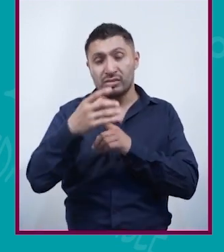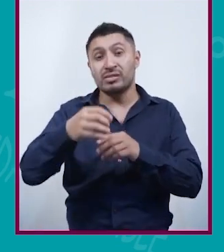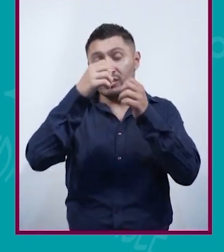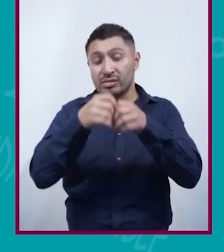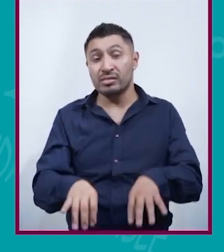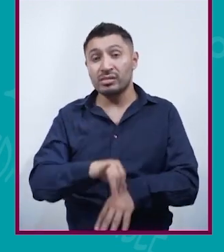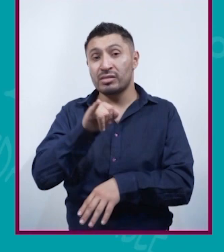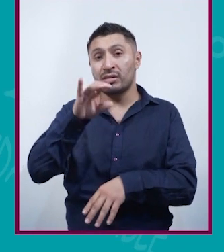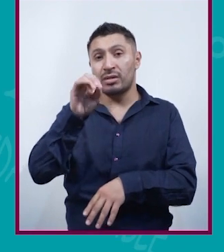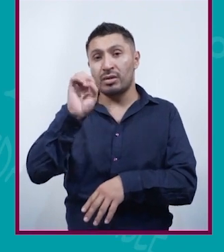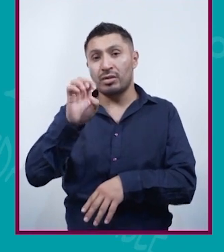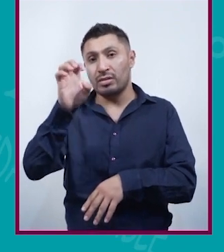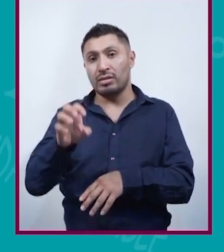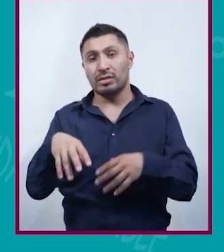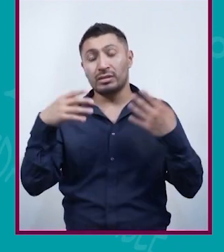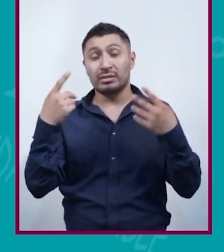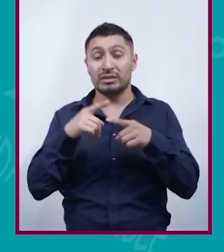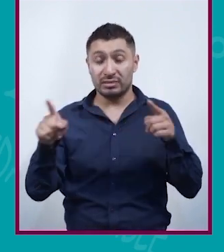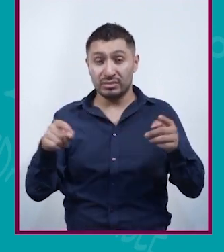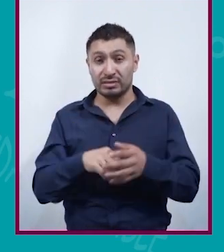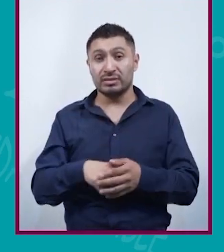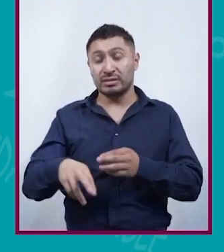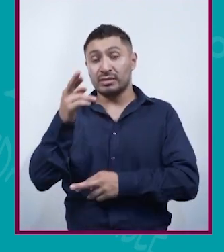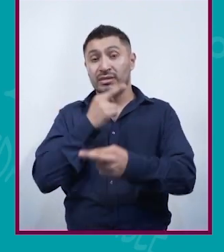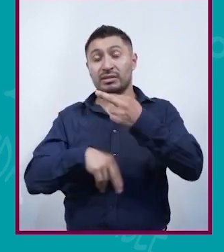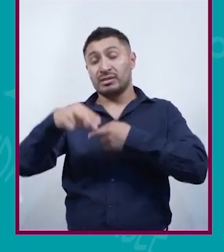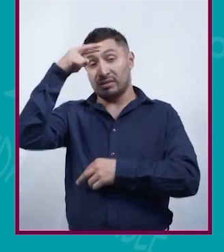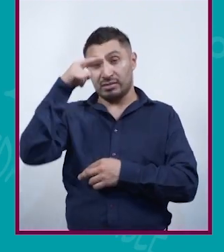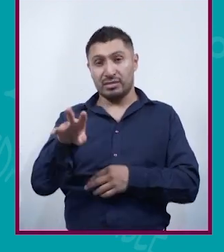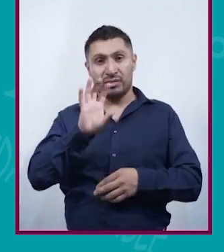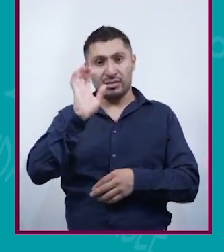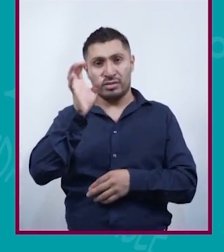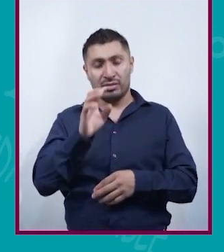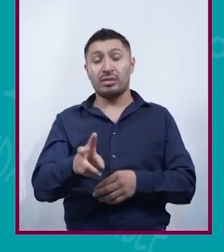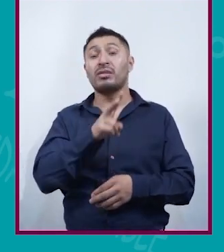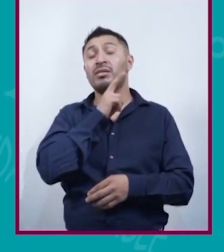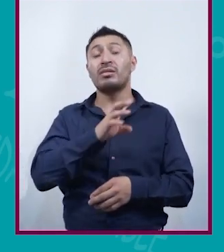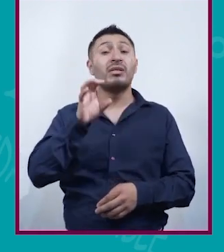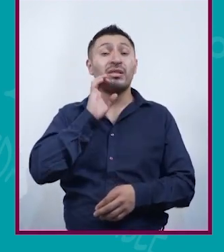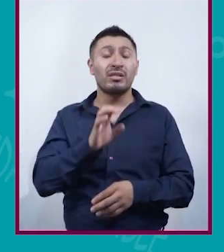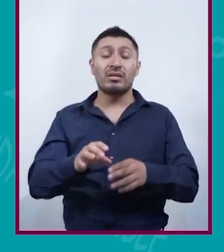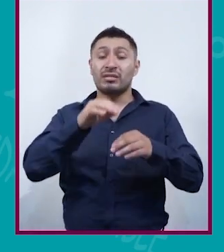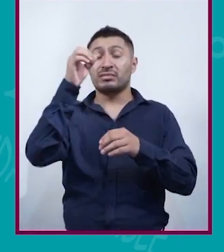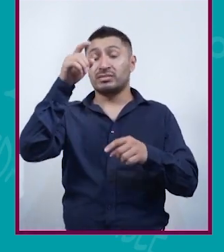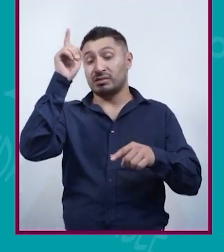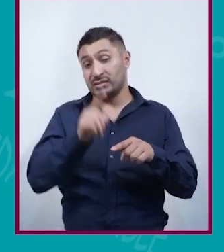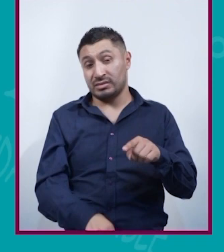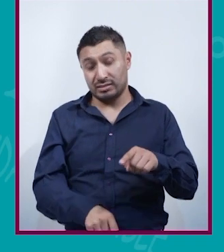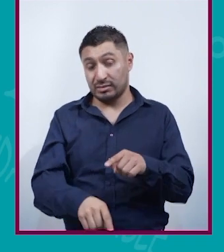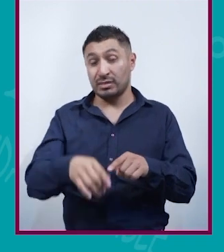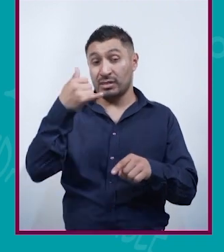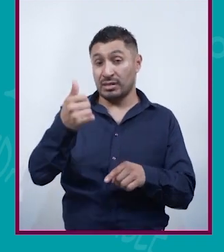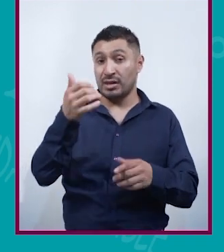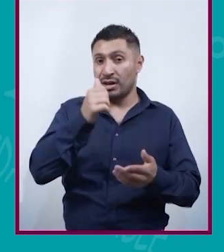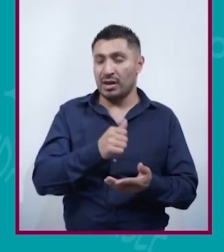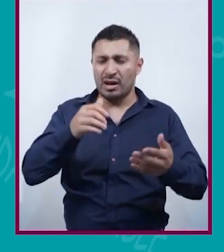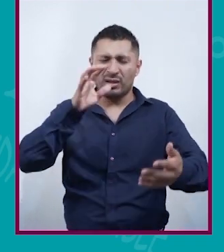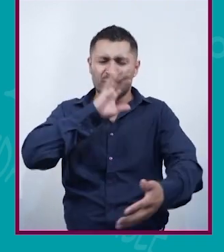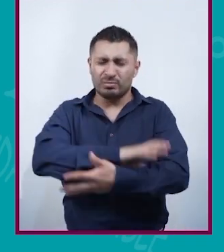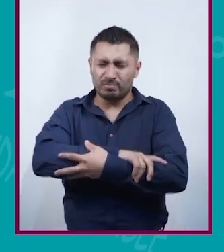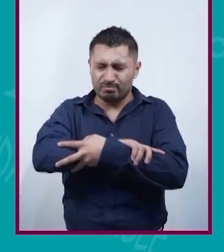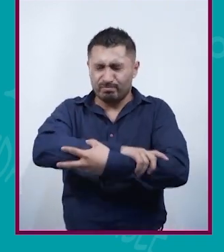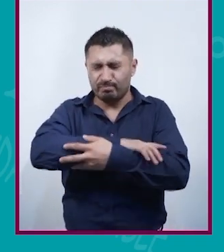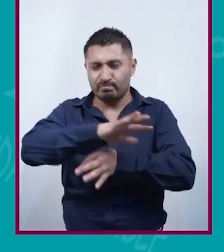la convención, José Vasconcelos se fue al exilio. Regresó a México cuando cayó Venustiano